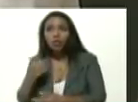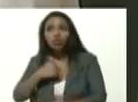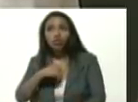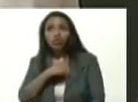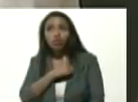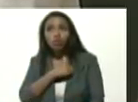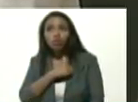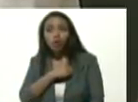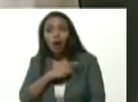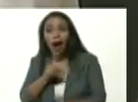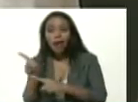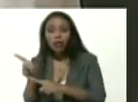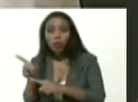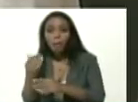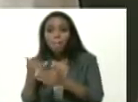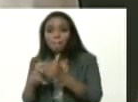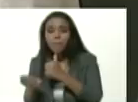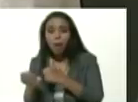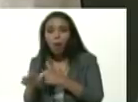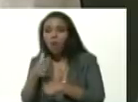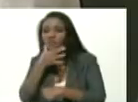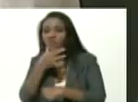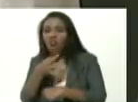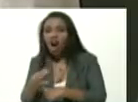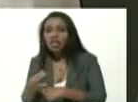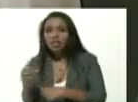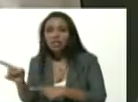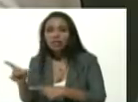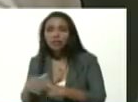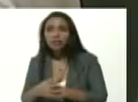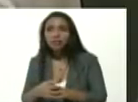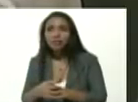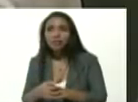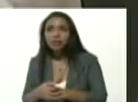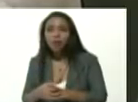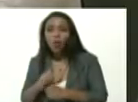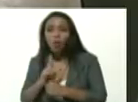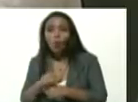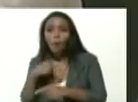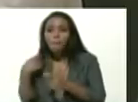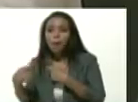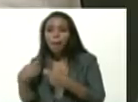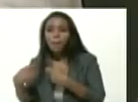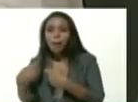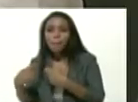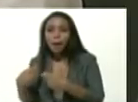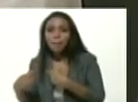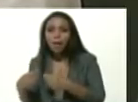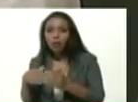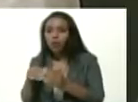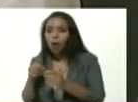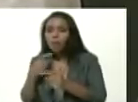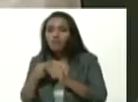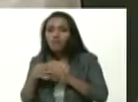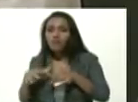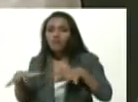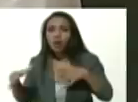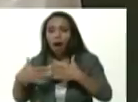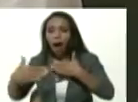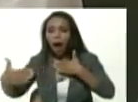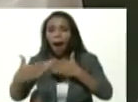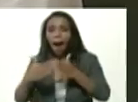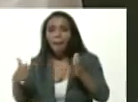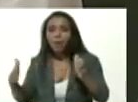nosotros con esto vamos a facilitar que haya un financiamiento extenso, amplio,